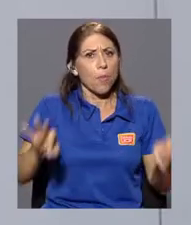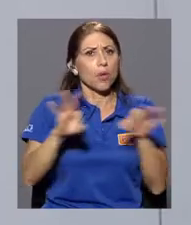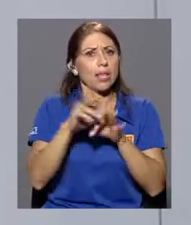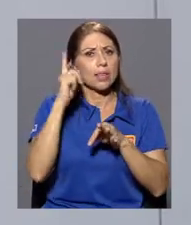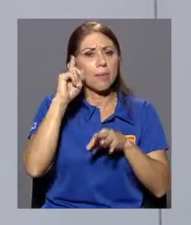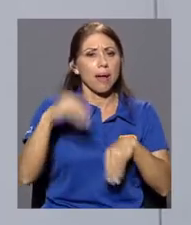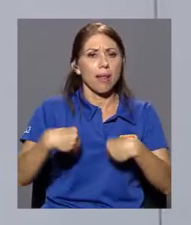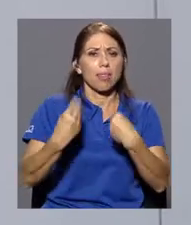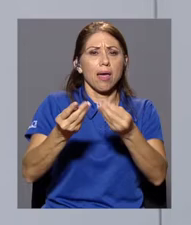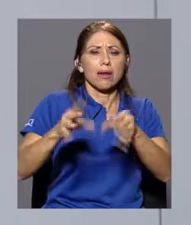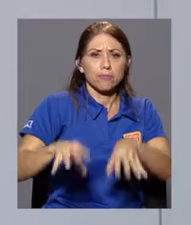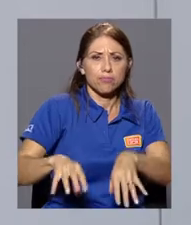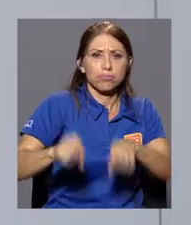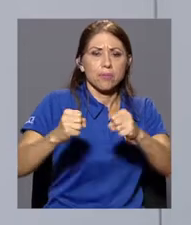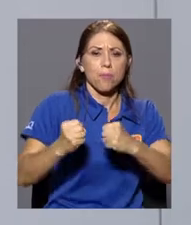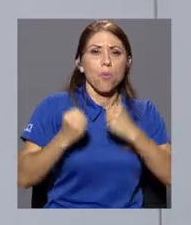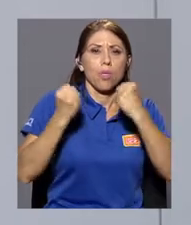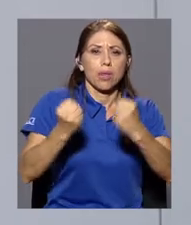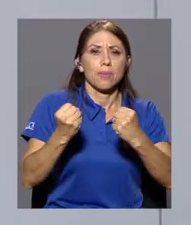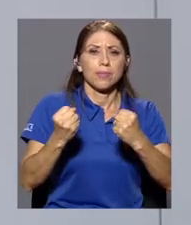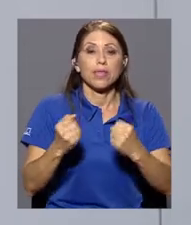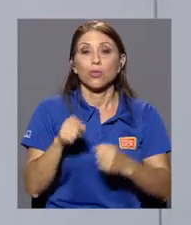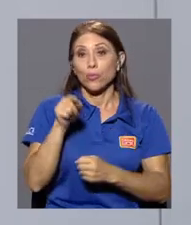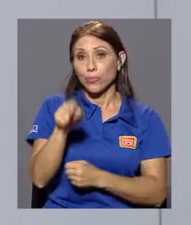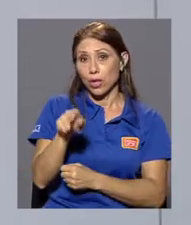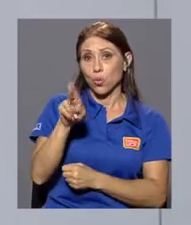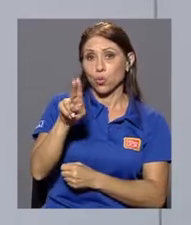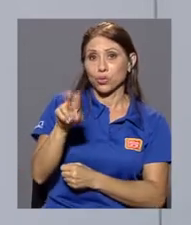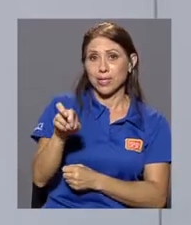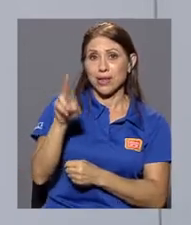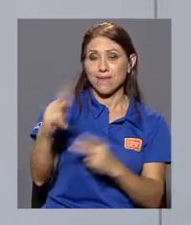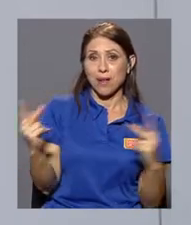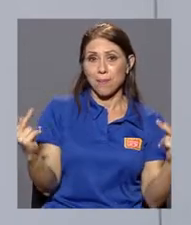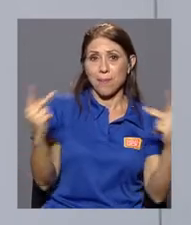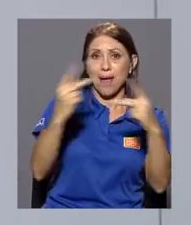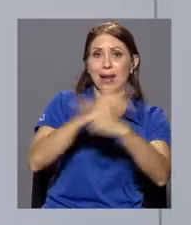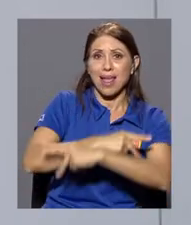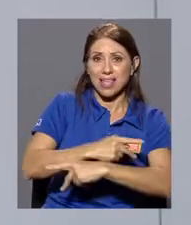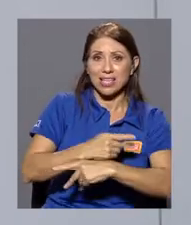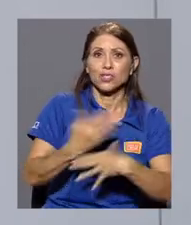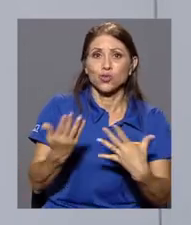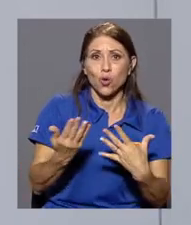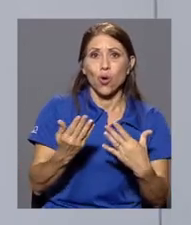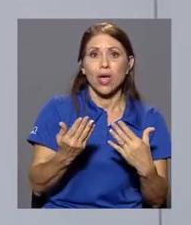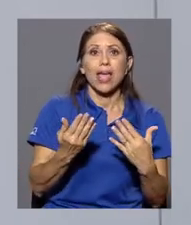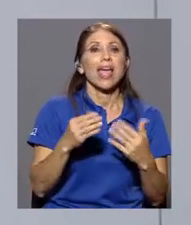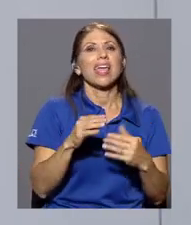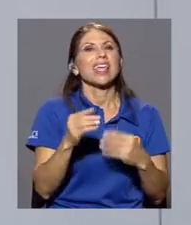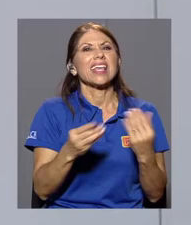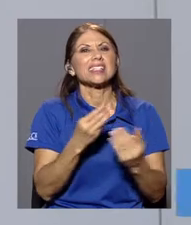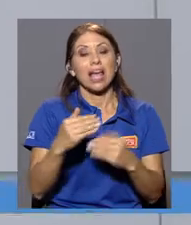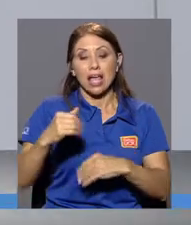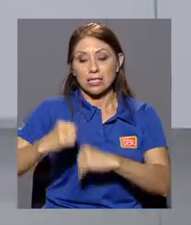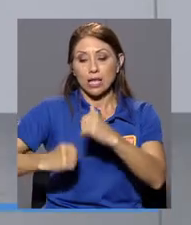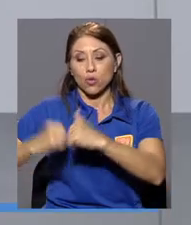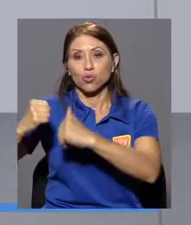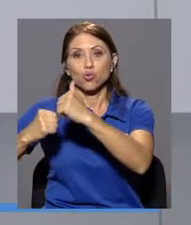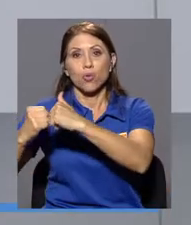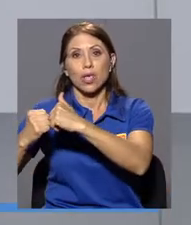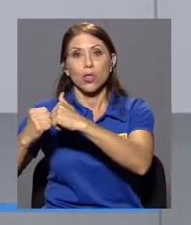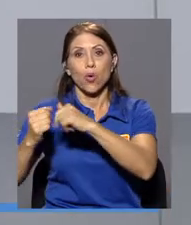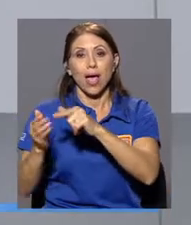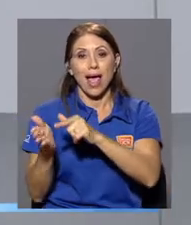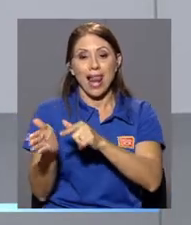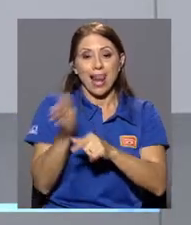estas localidades. El recinto de Paraíso está construido al lado, por ejemplo, de Pueblito, que es una